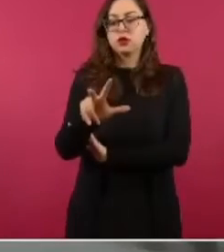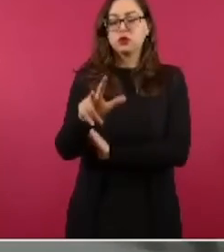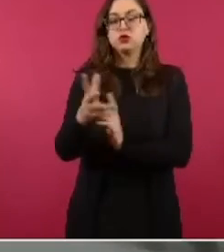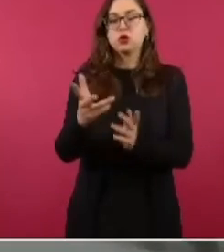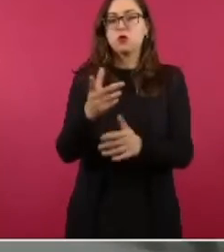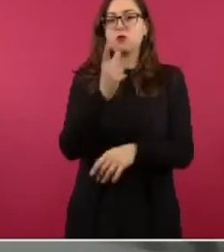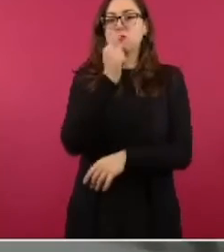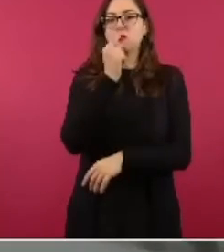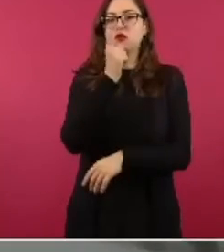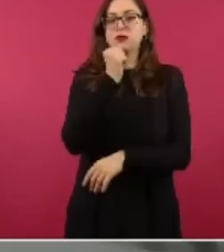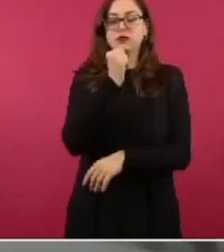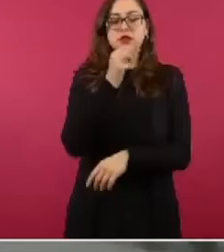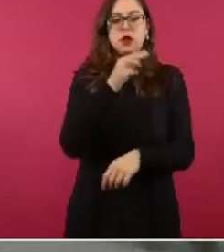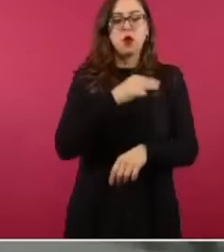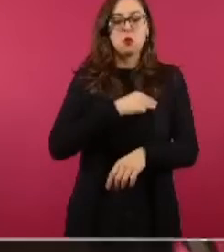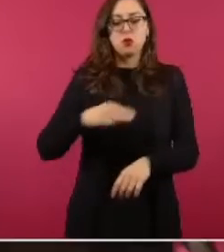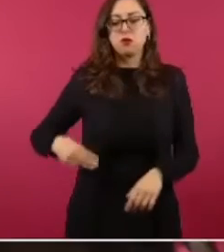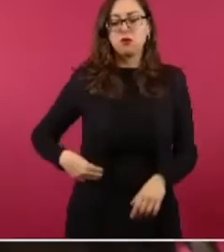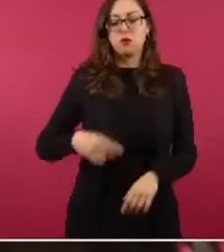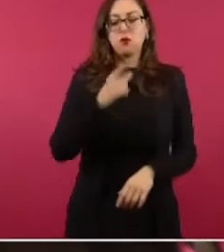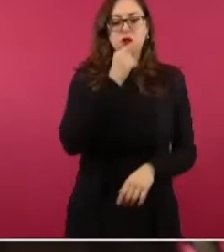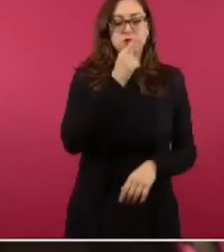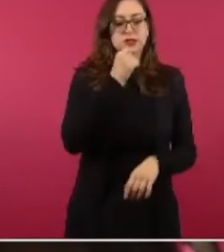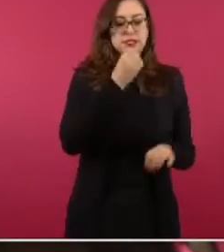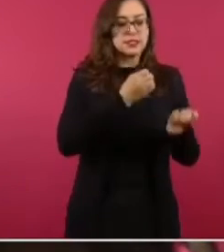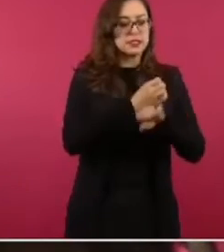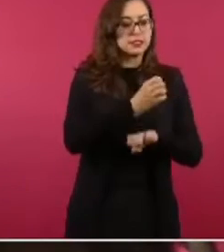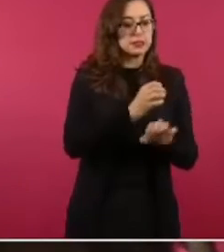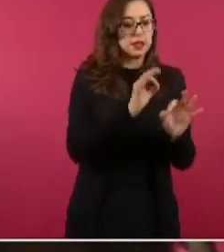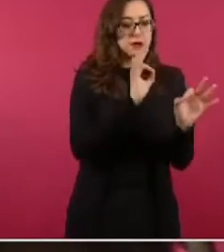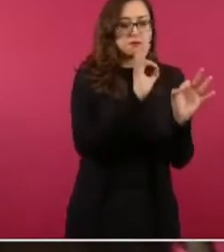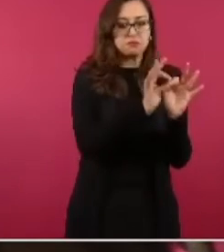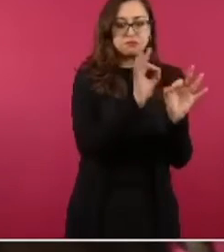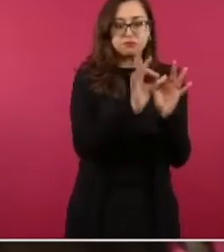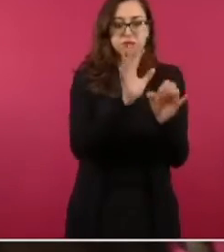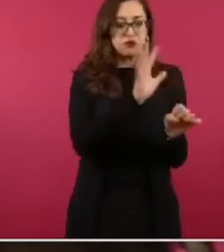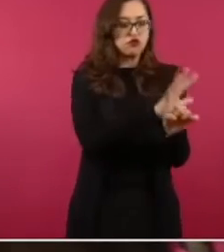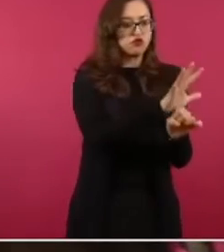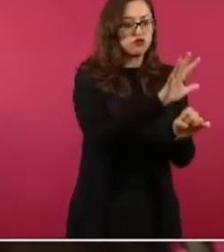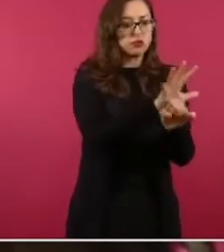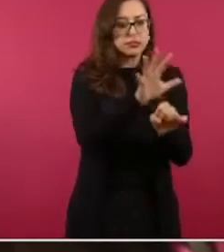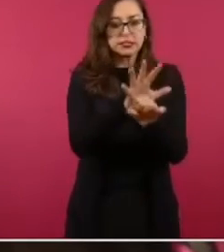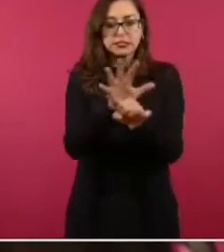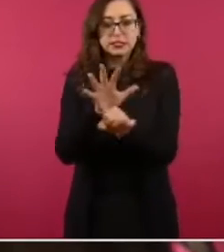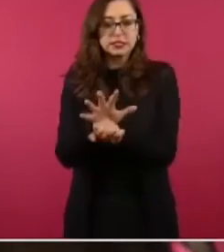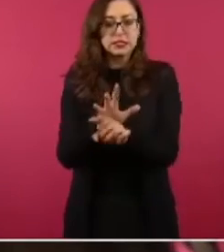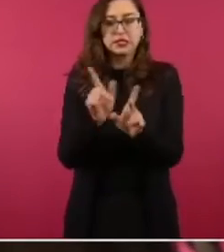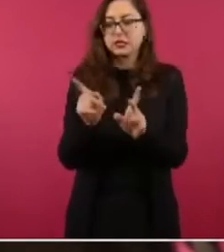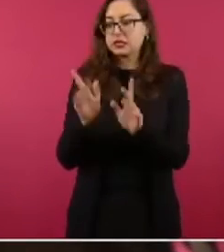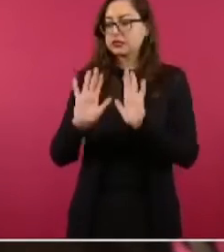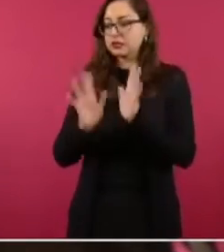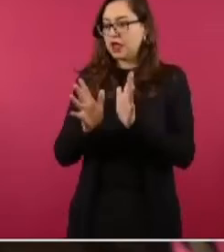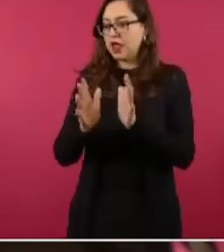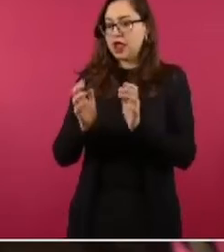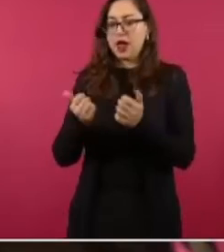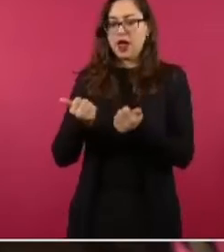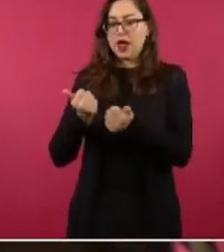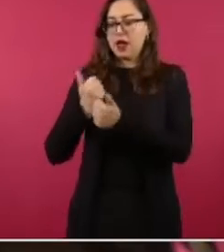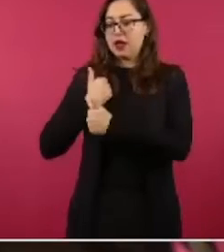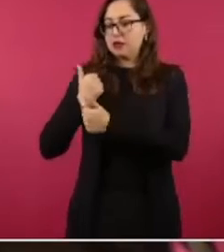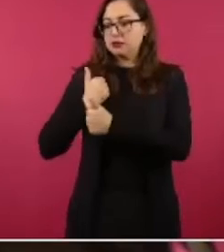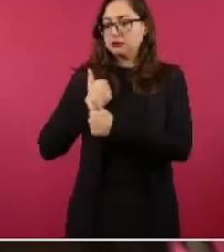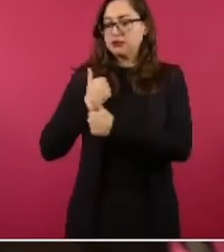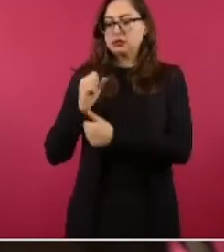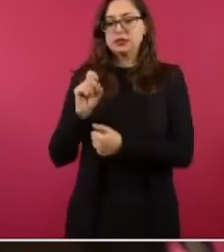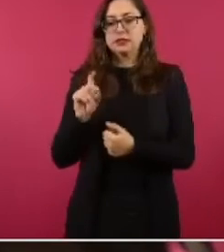municipales preparados, suficientes para que ya no tengan el apoyo del Ejército y de la Sedena. Entiendo